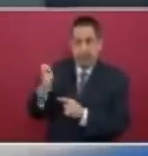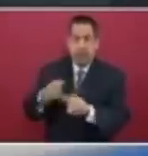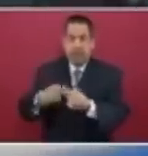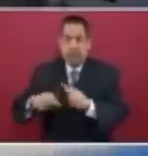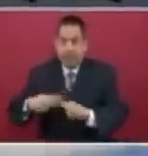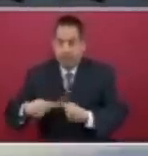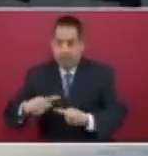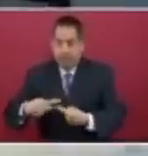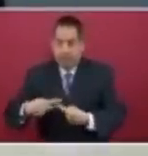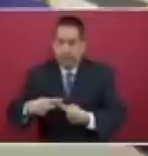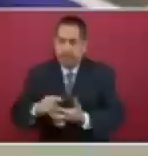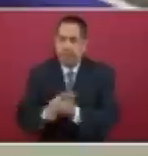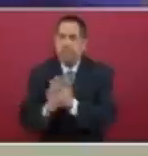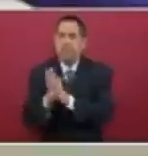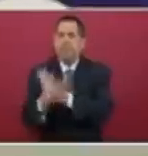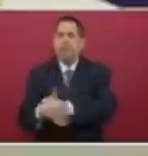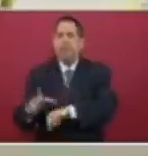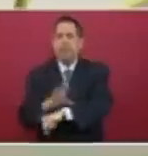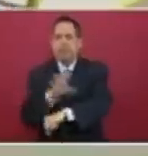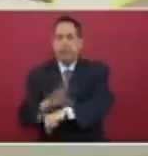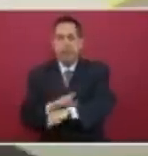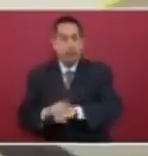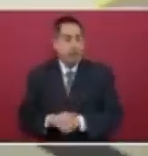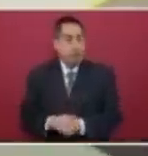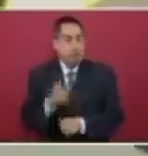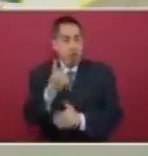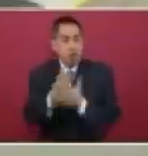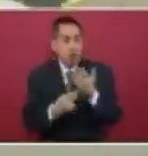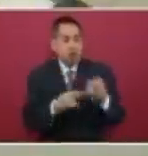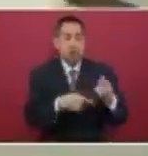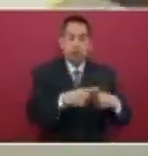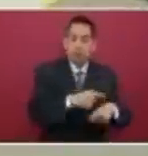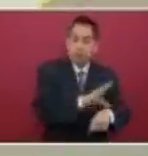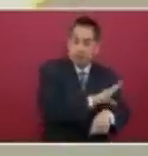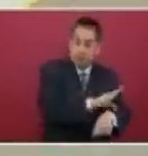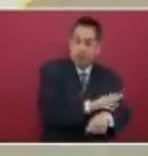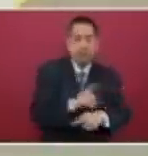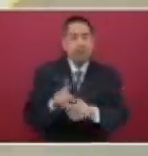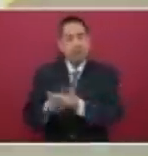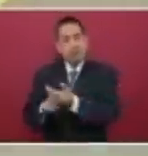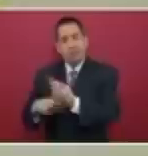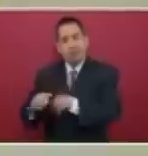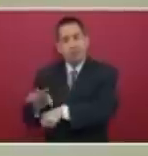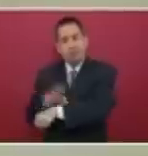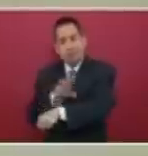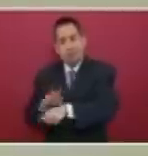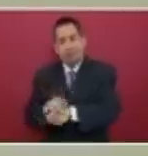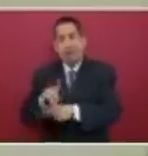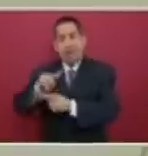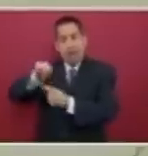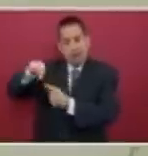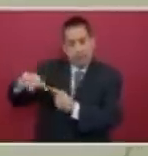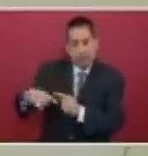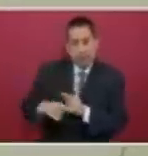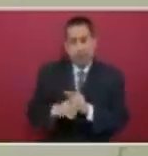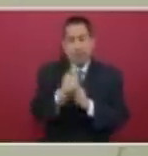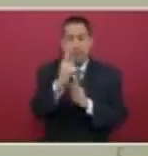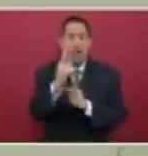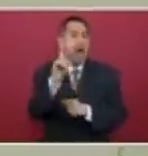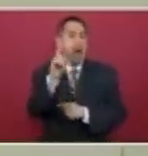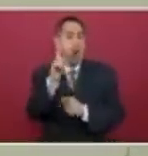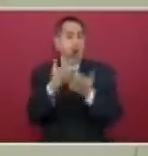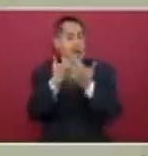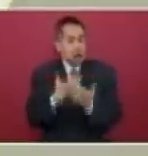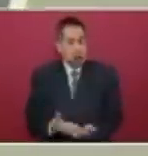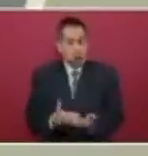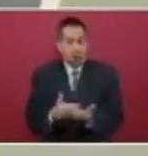segundo generador el vapor usado se transforma en agua en un condensador y se la envía a un tanque para utilizarla de nuevo